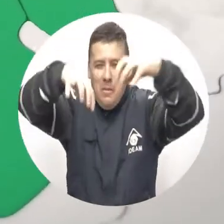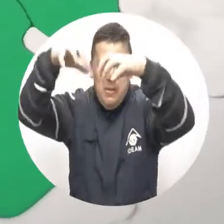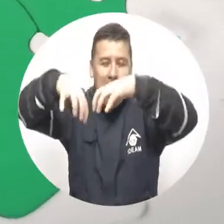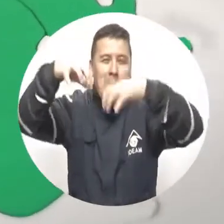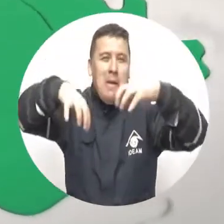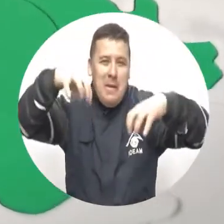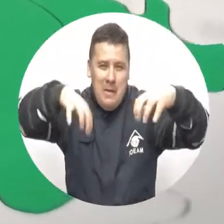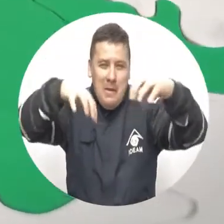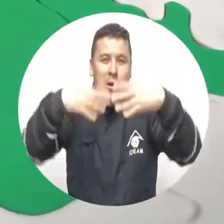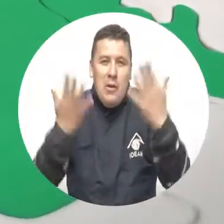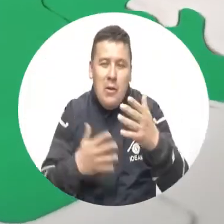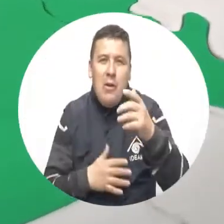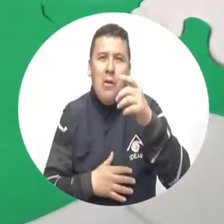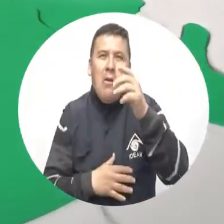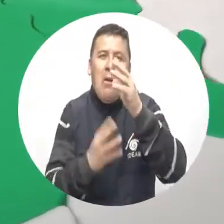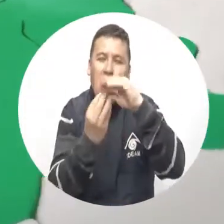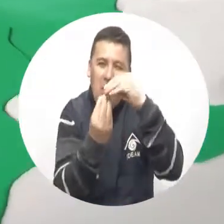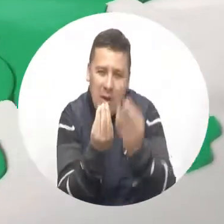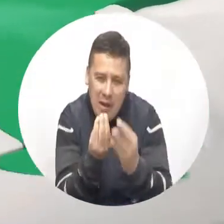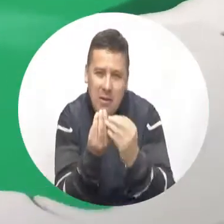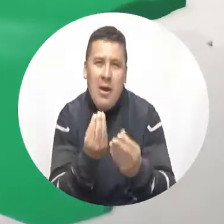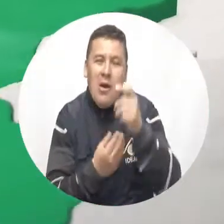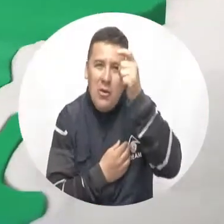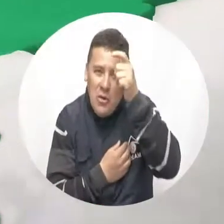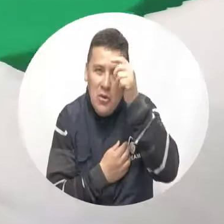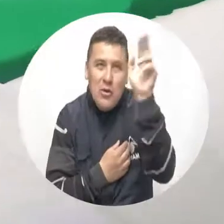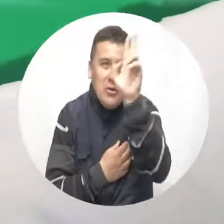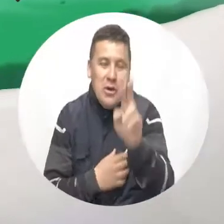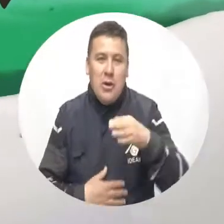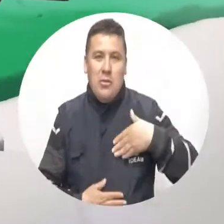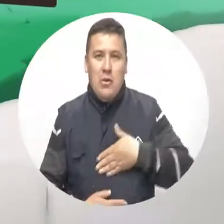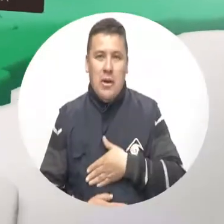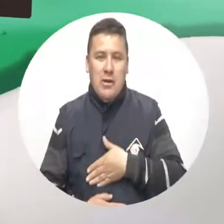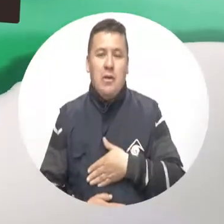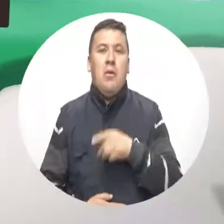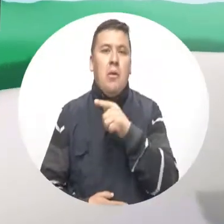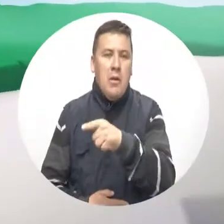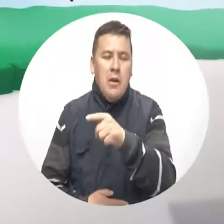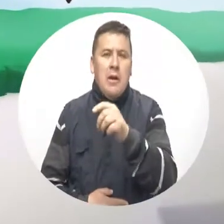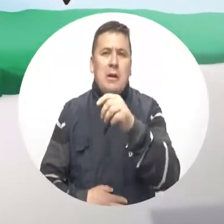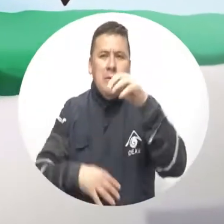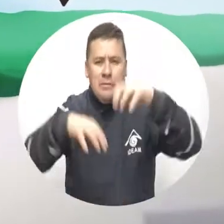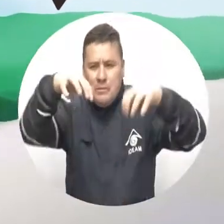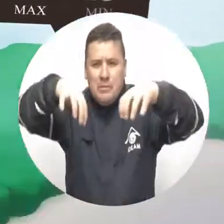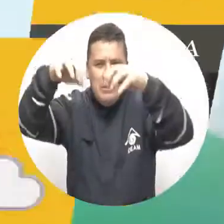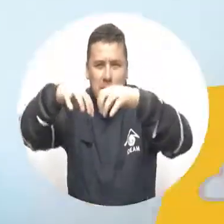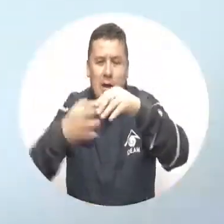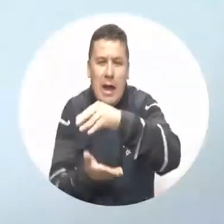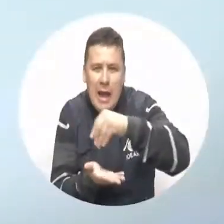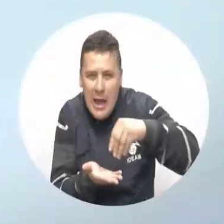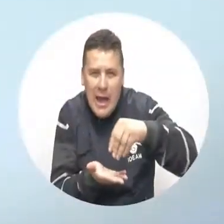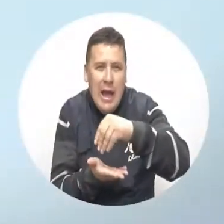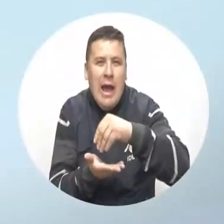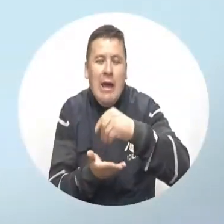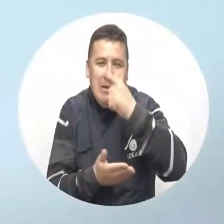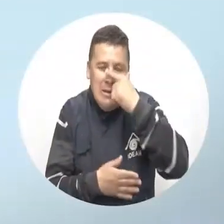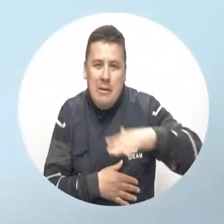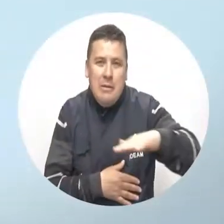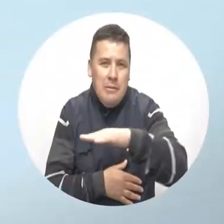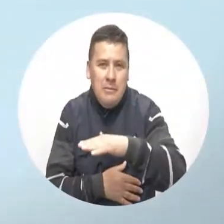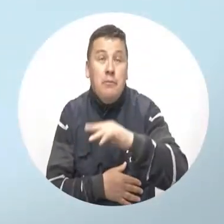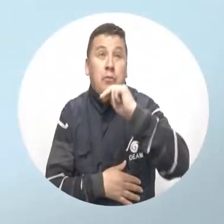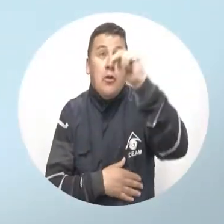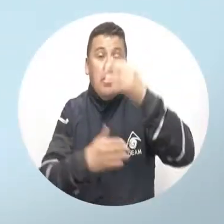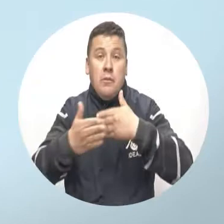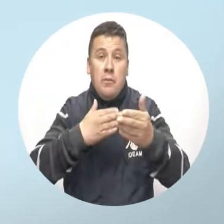las precipitaciones sobre el Golfo de Urabá, Córdoba, Sucre y Bolívar. Se avecinan lloviznas en Atlántico y en la Sierra Nevada. Más